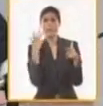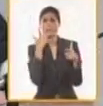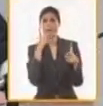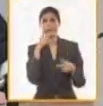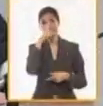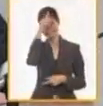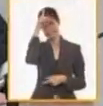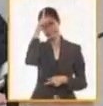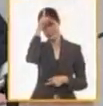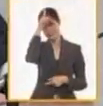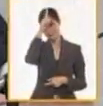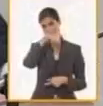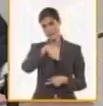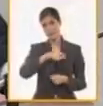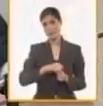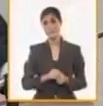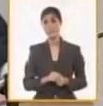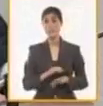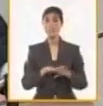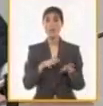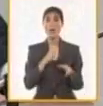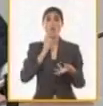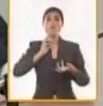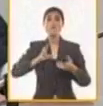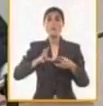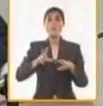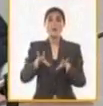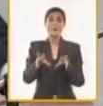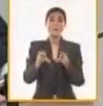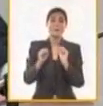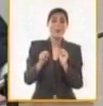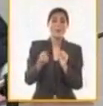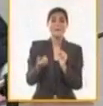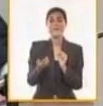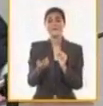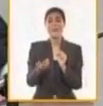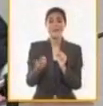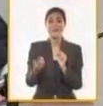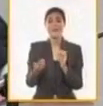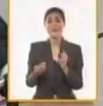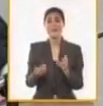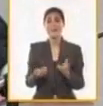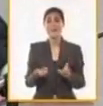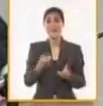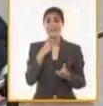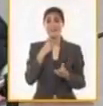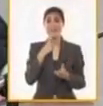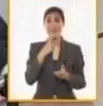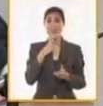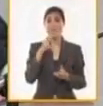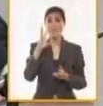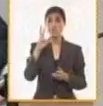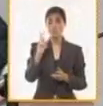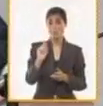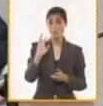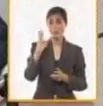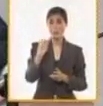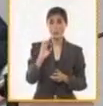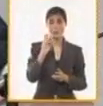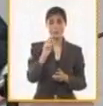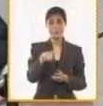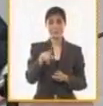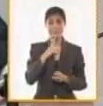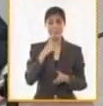esencialmente ese nuevo belicismo, esas grandes cifras que ahora en medio de una crisis se están gastando en